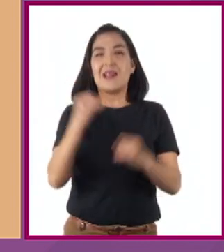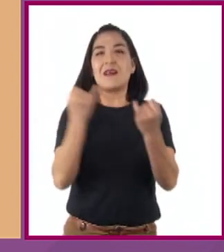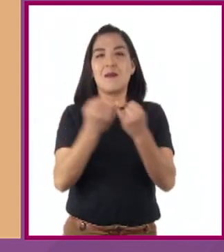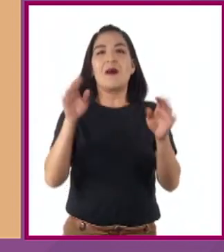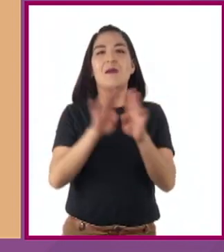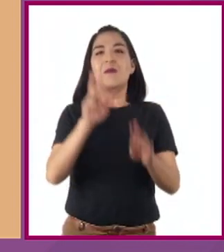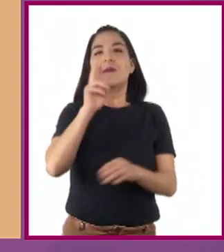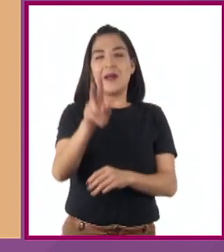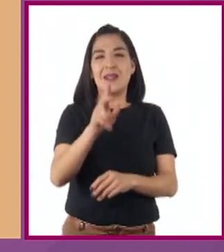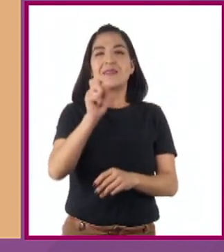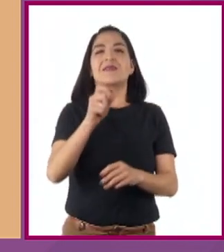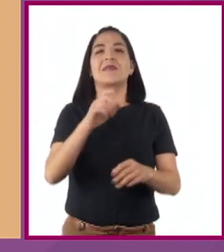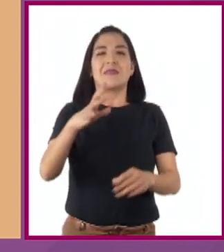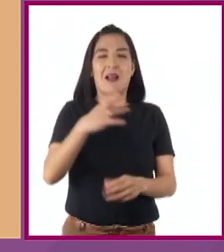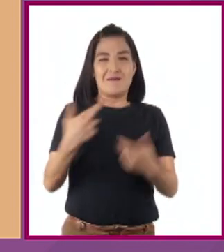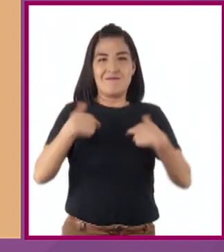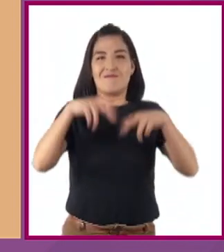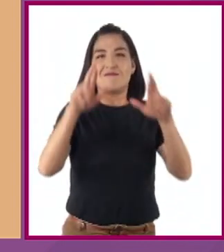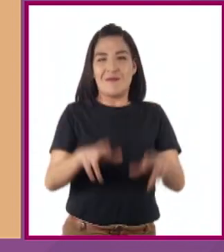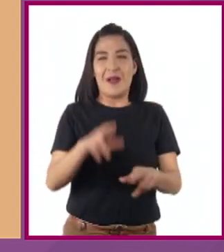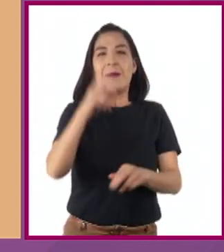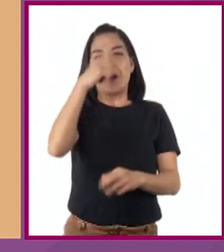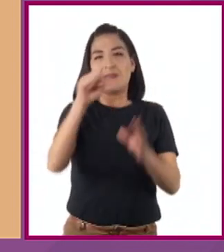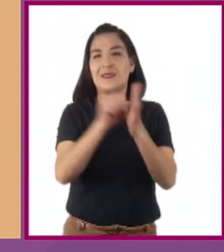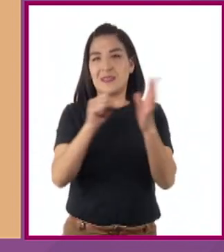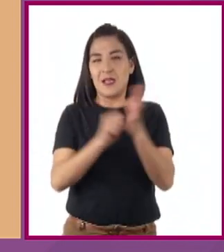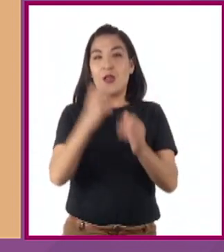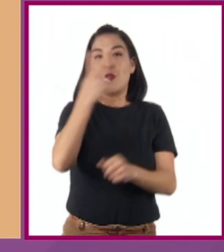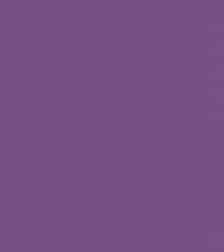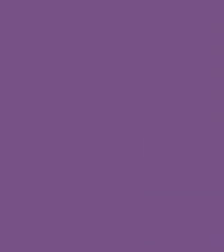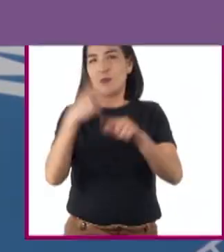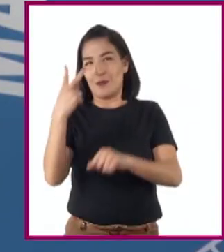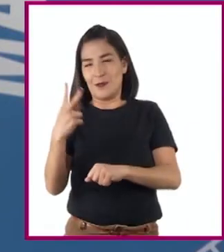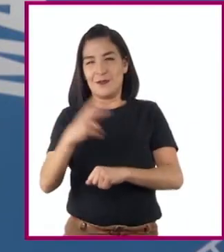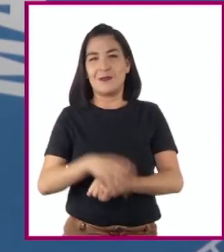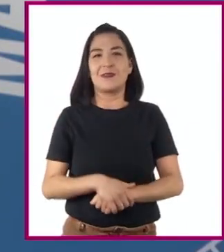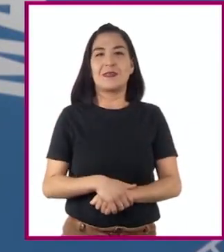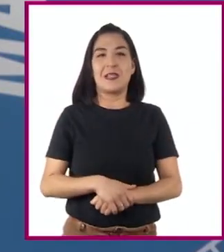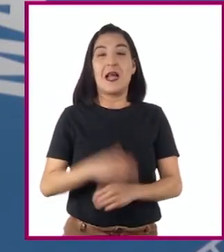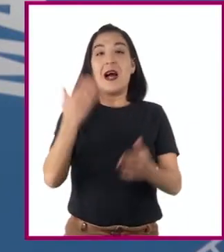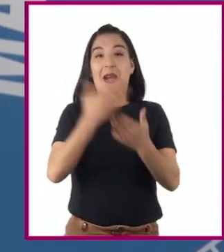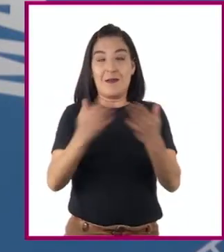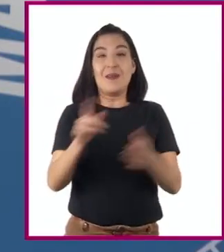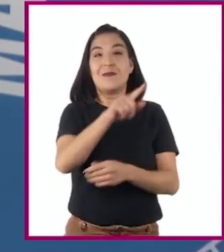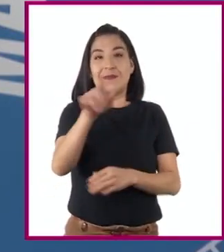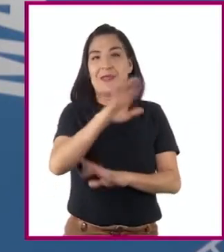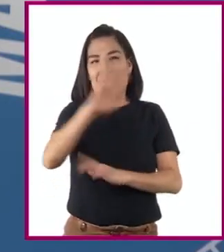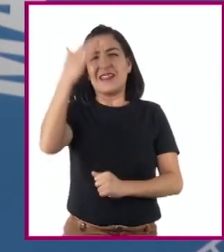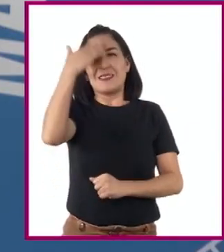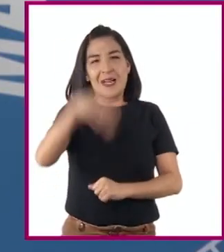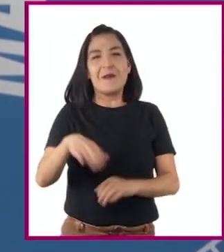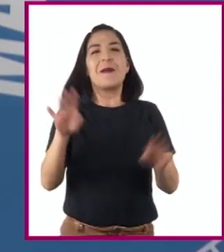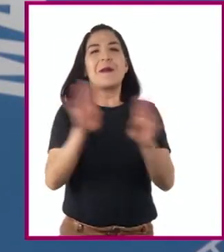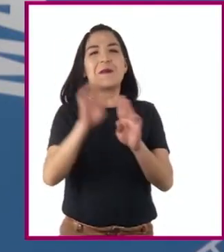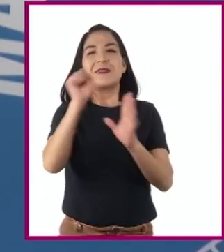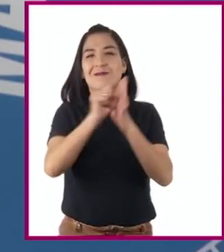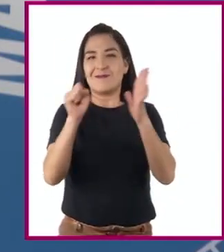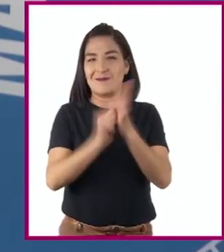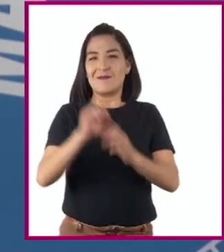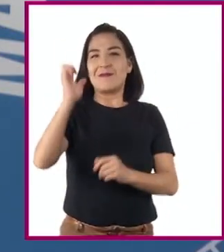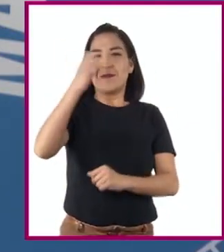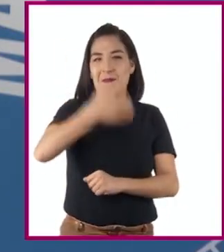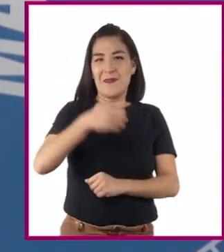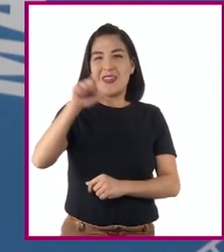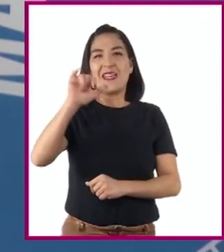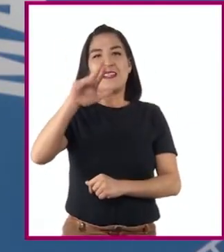ecuaciones corresponden a un sistema 2x2. Ahora que ya sabemos qué es un sistema de ecuaciones